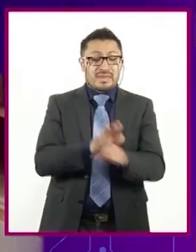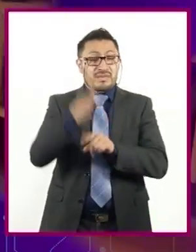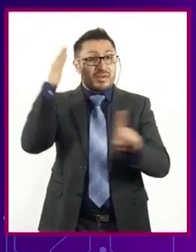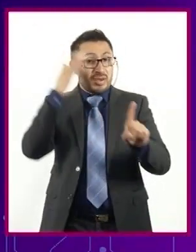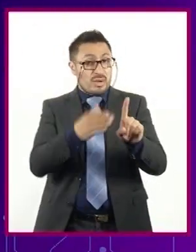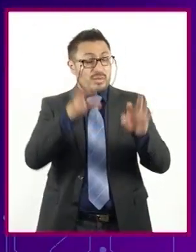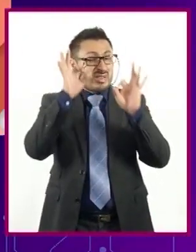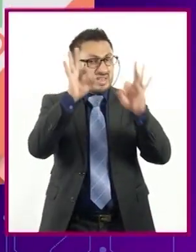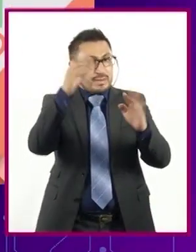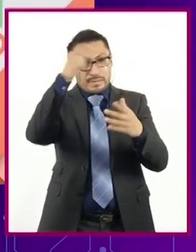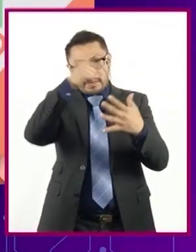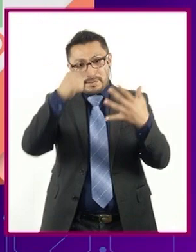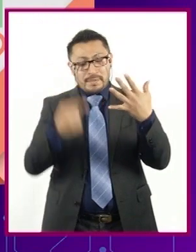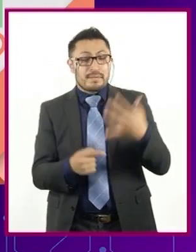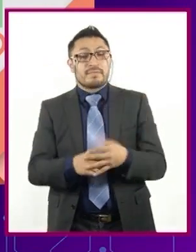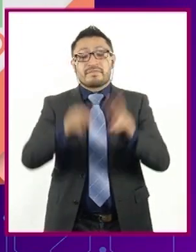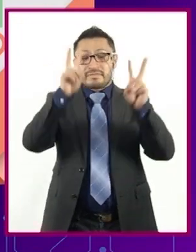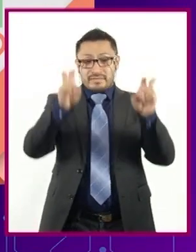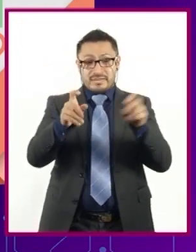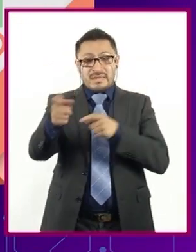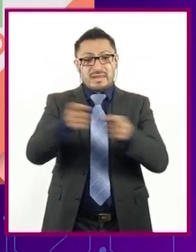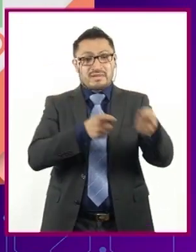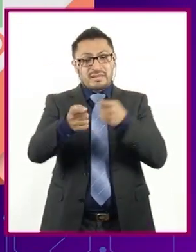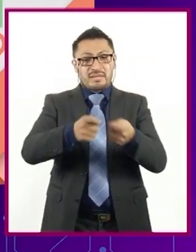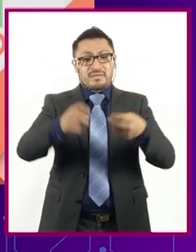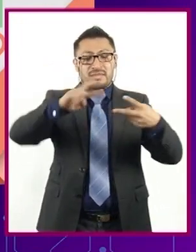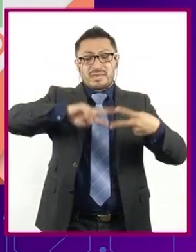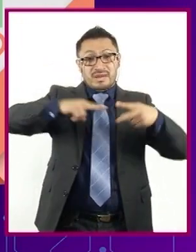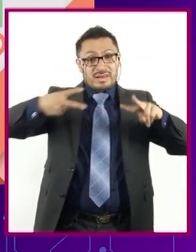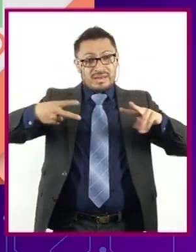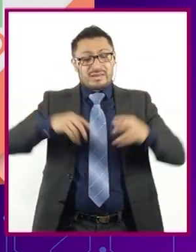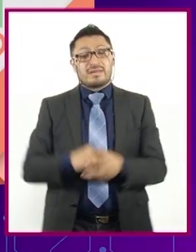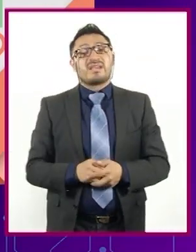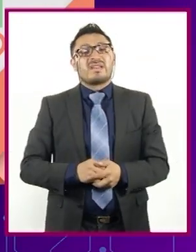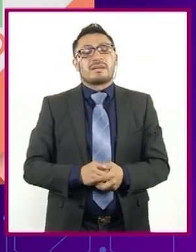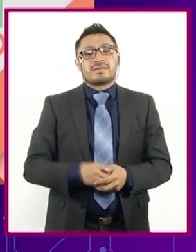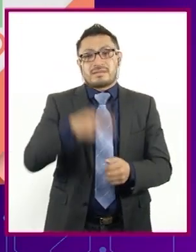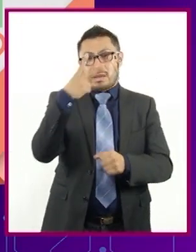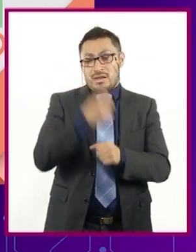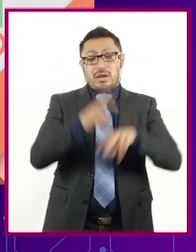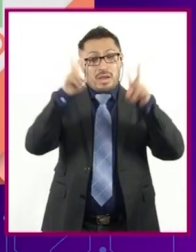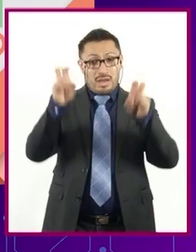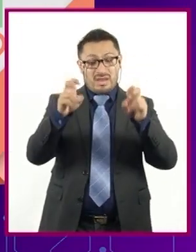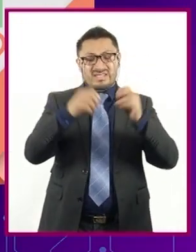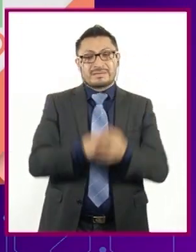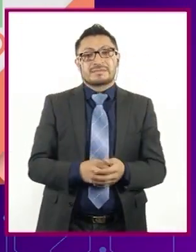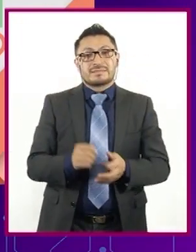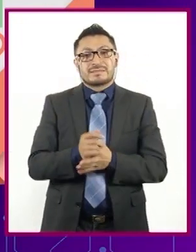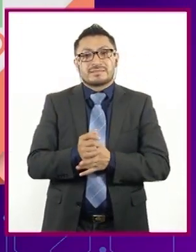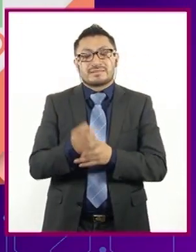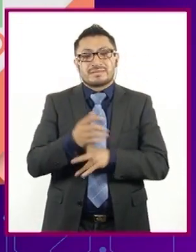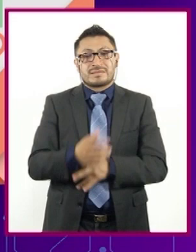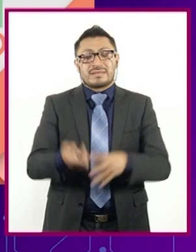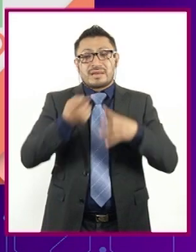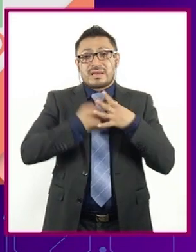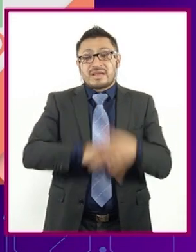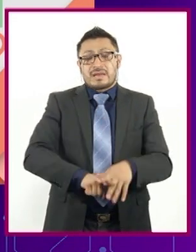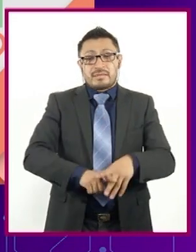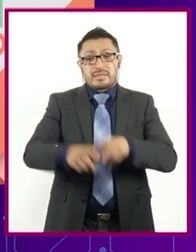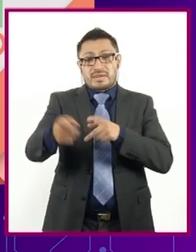específicos. Tema: manipulación genética. Subtema: Origen de la manipulación